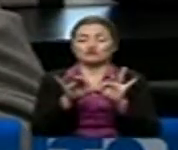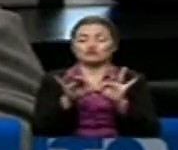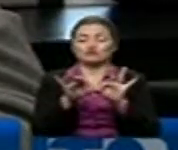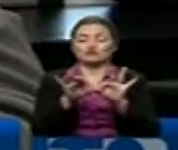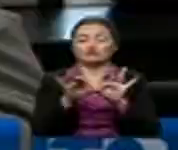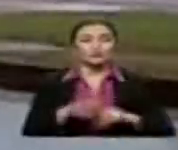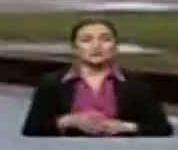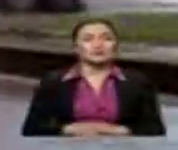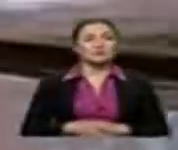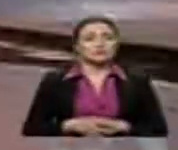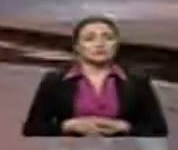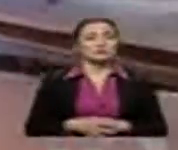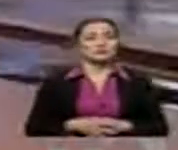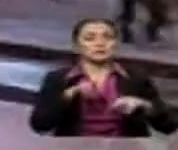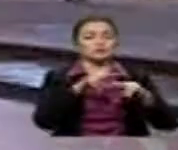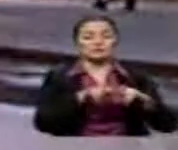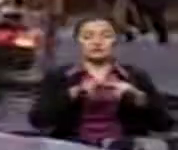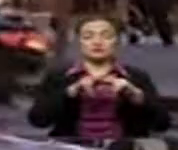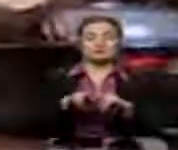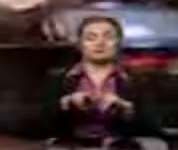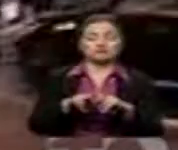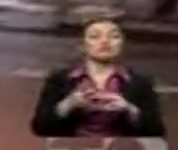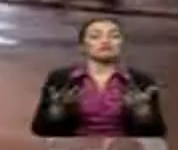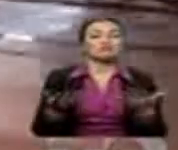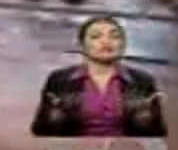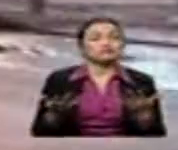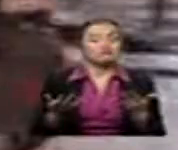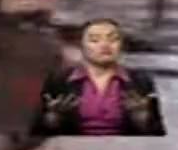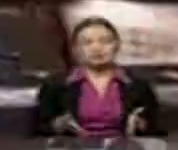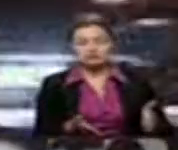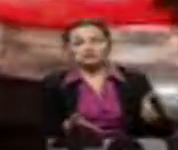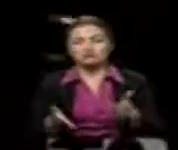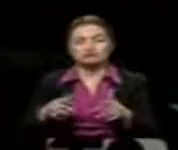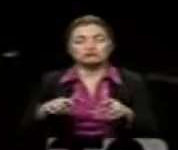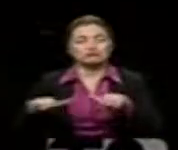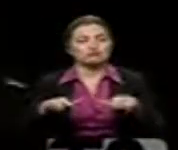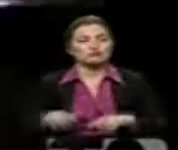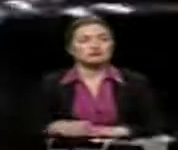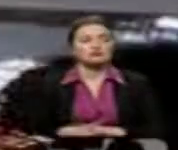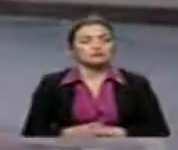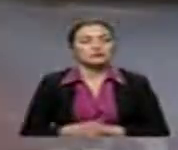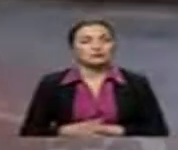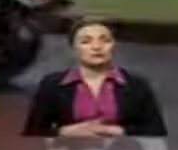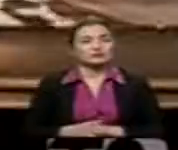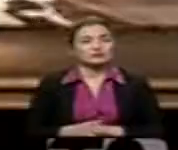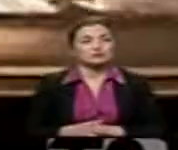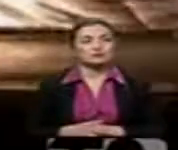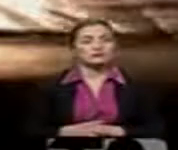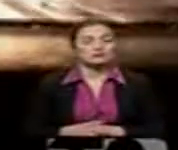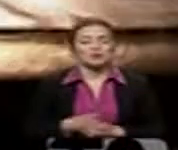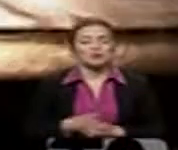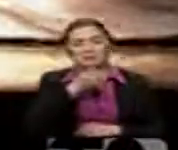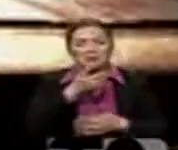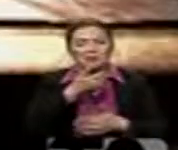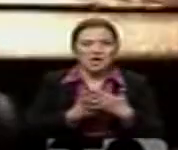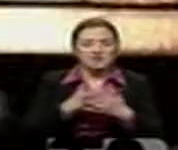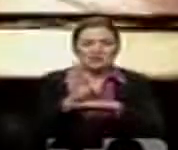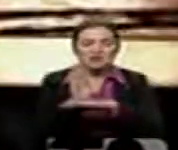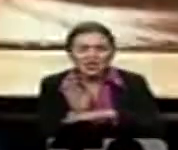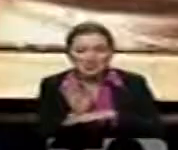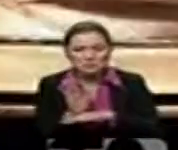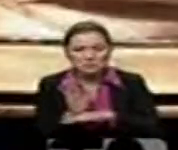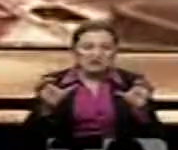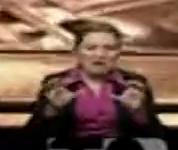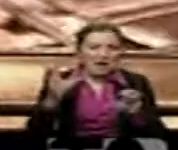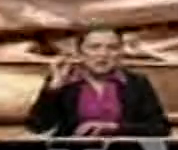La verificación verificar esas vías como tal. Es decir, tenemos hoy por hoy prensa, tenemos televisión, tenemos radio,